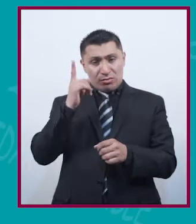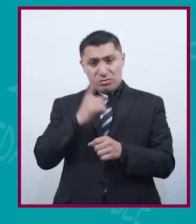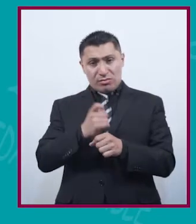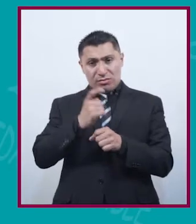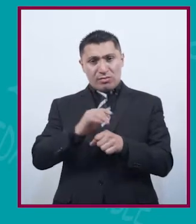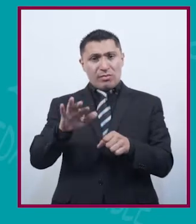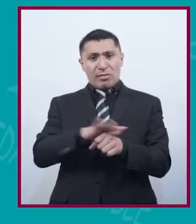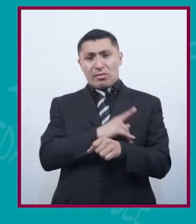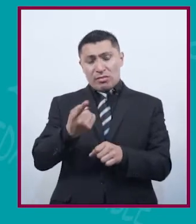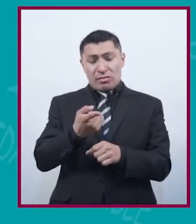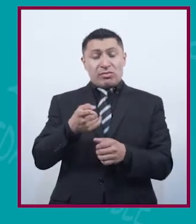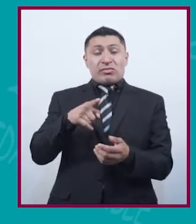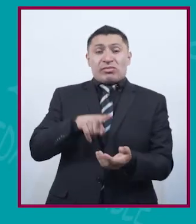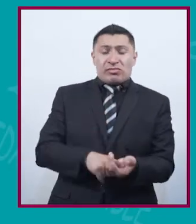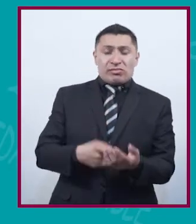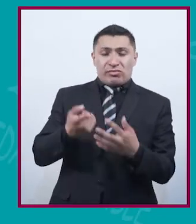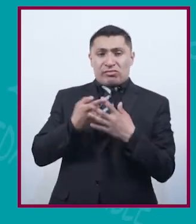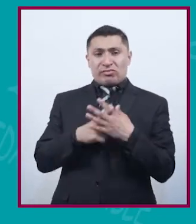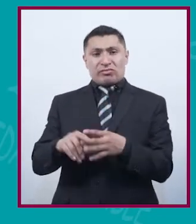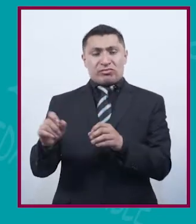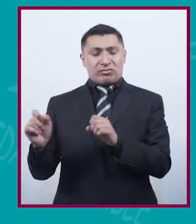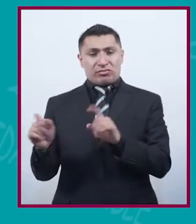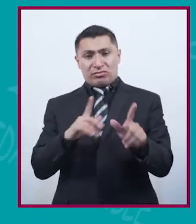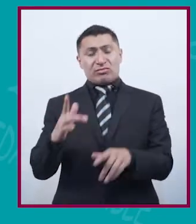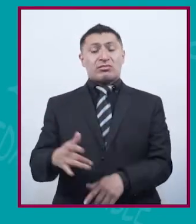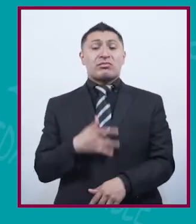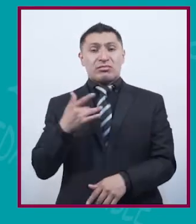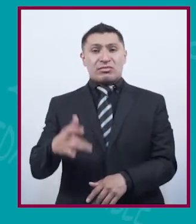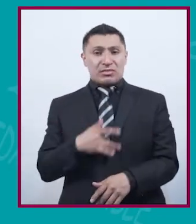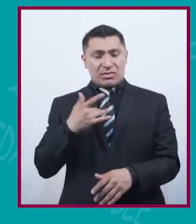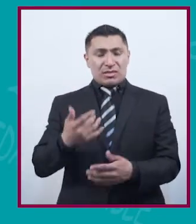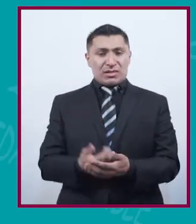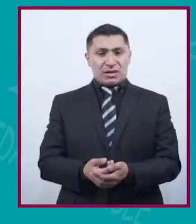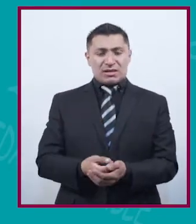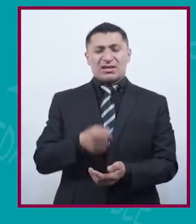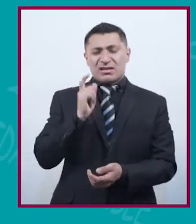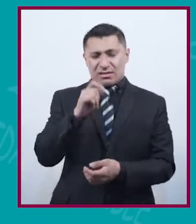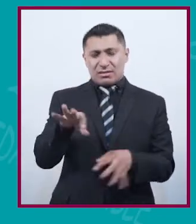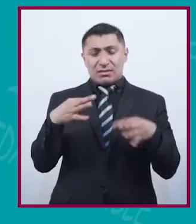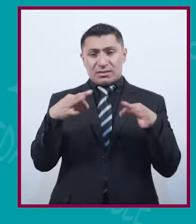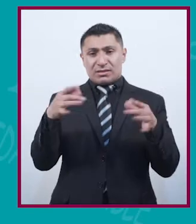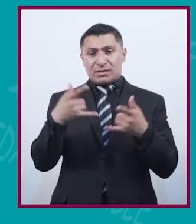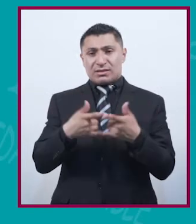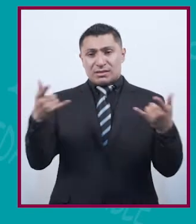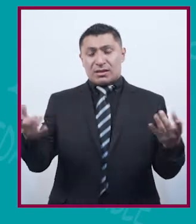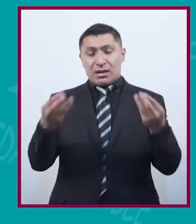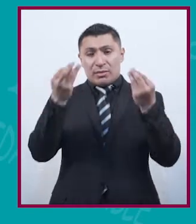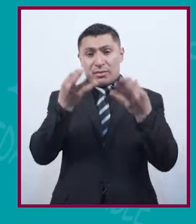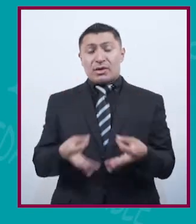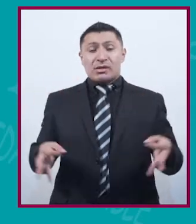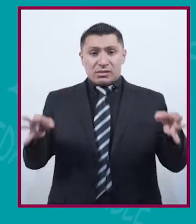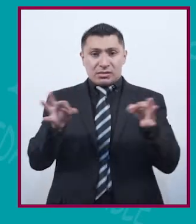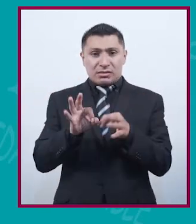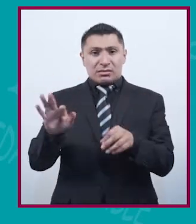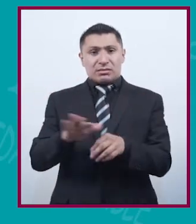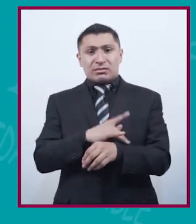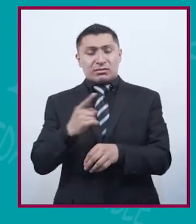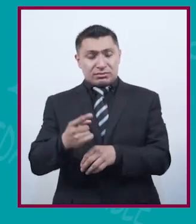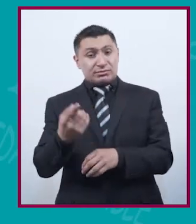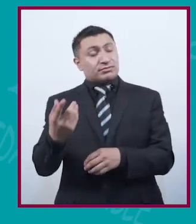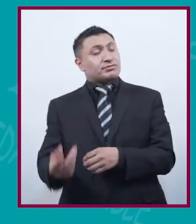porque ahí surge la Declaración de Sentimientos, que es un documento histórico muy importante porque justo